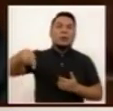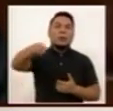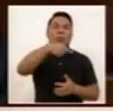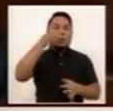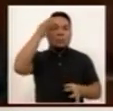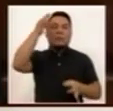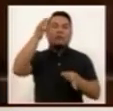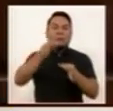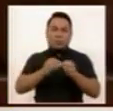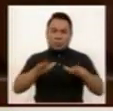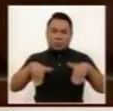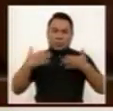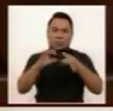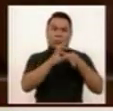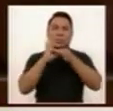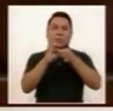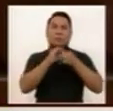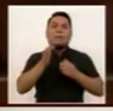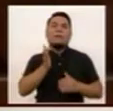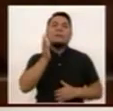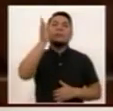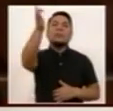podemos construir un futuro mejor.